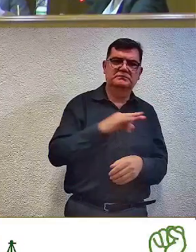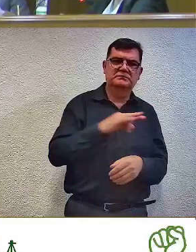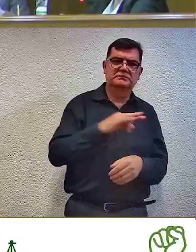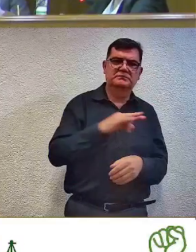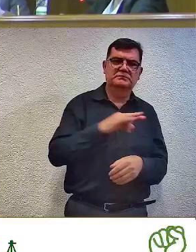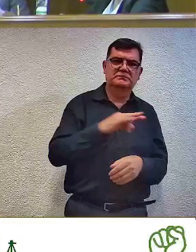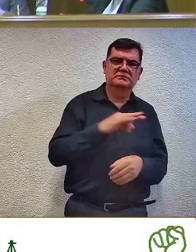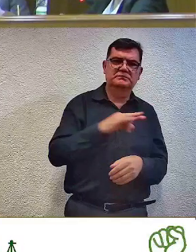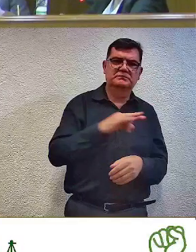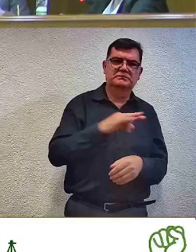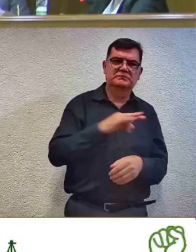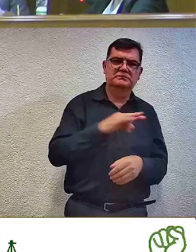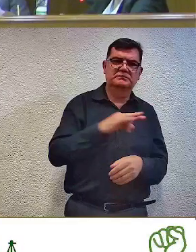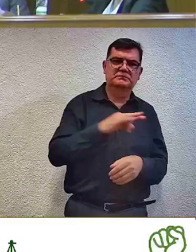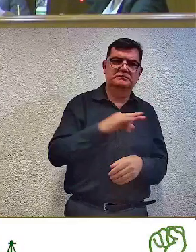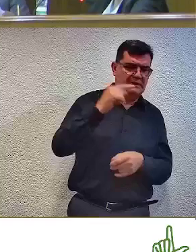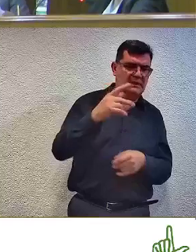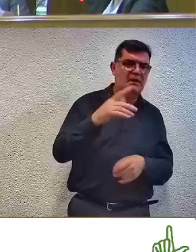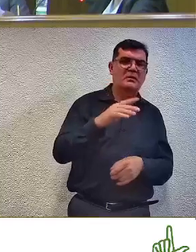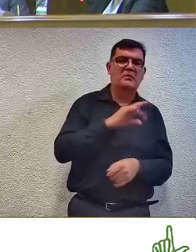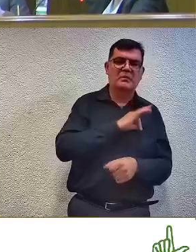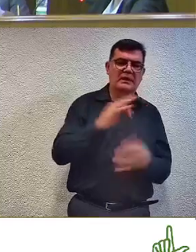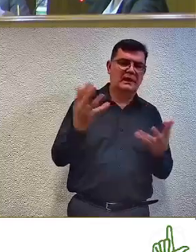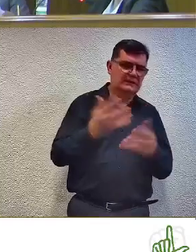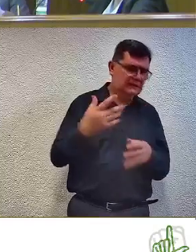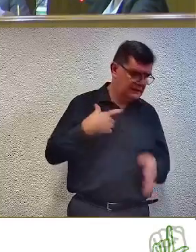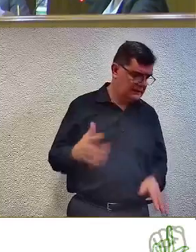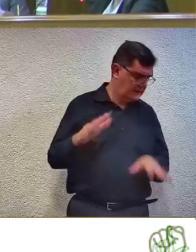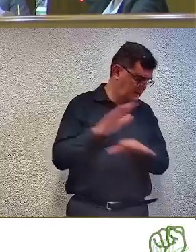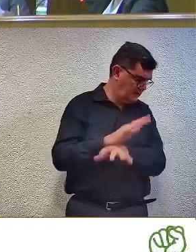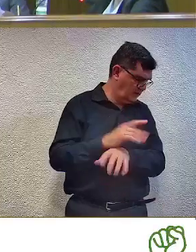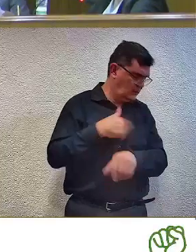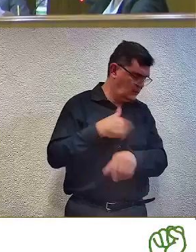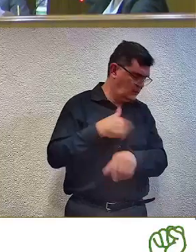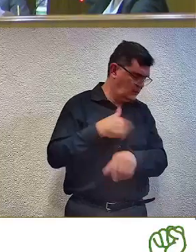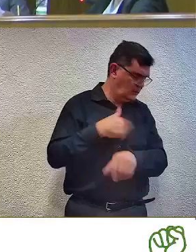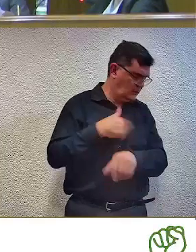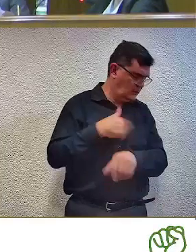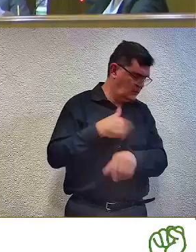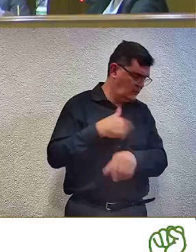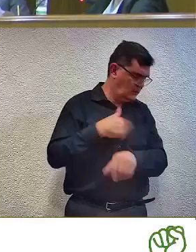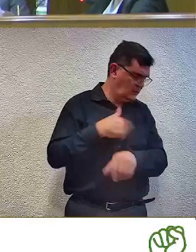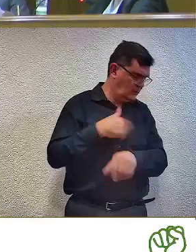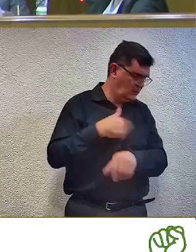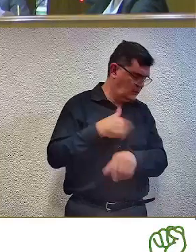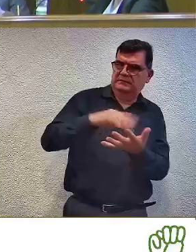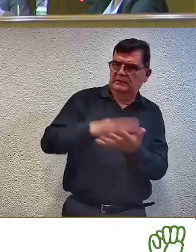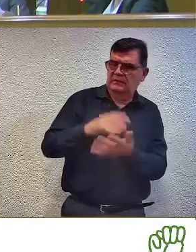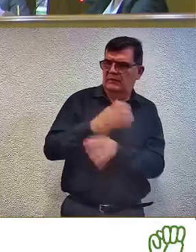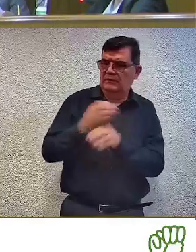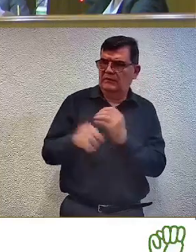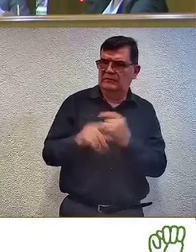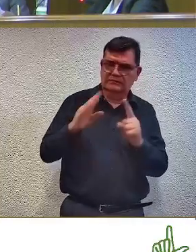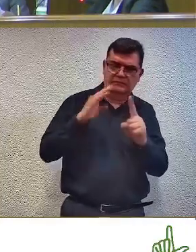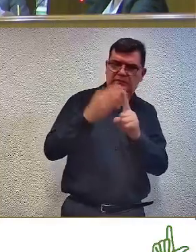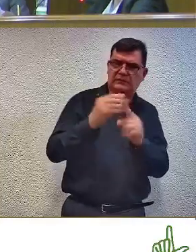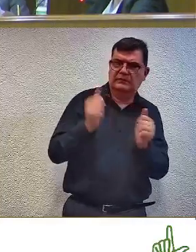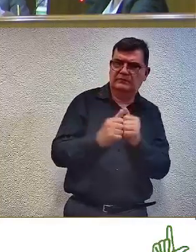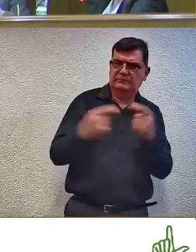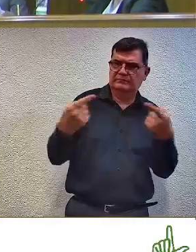juicio electoral ciudadano toda vez que se ha producido un cambio en la situación jurídica que deja sin materia el objeto de la